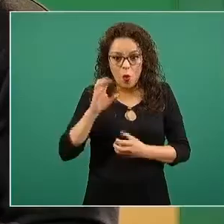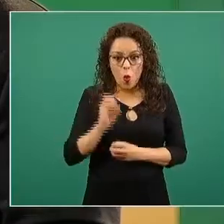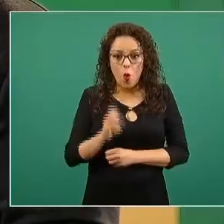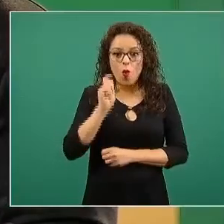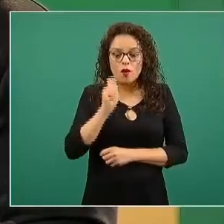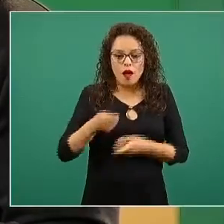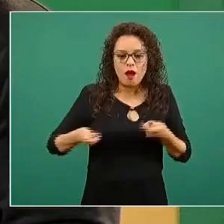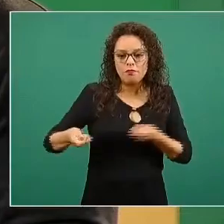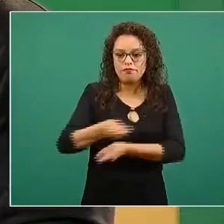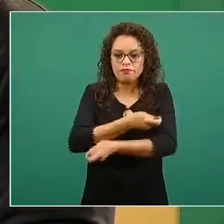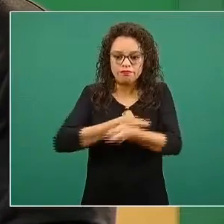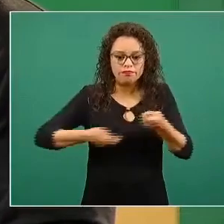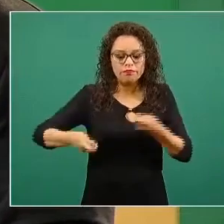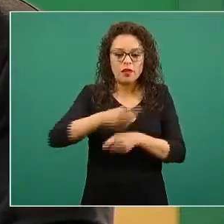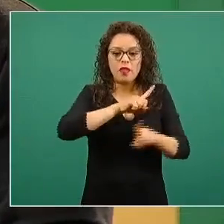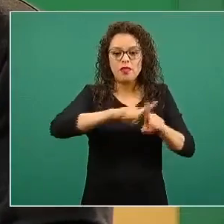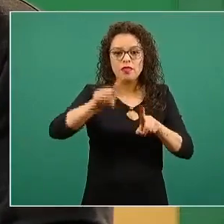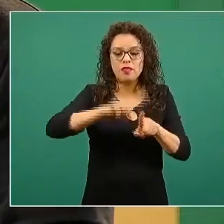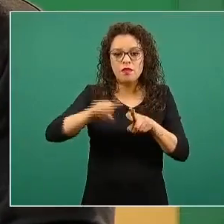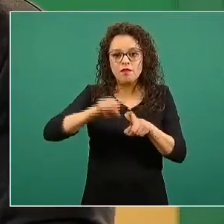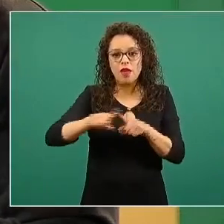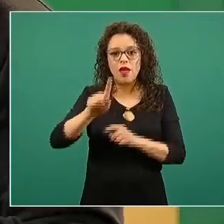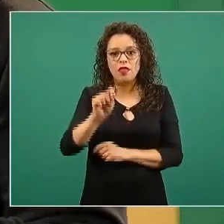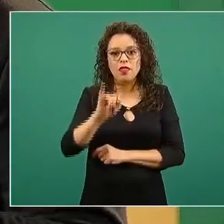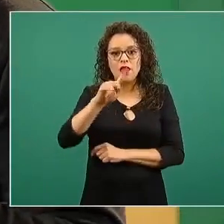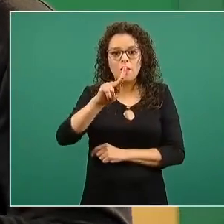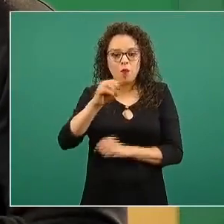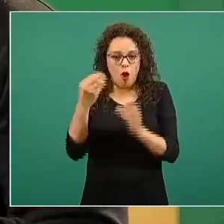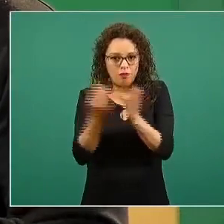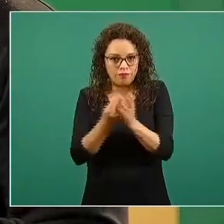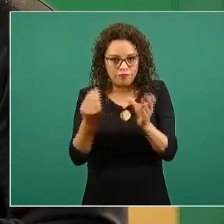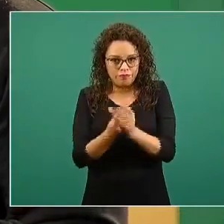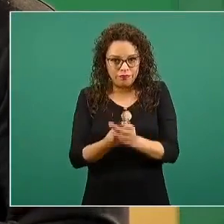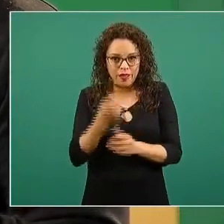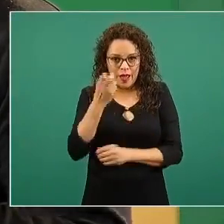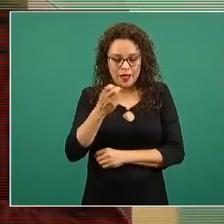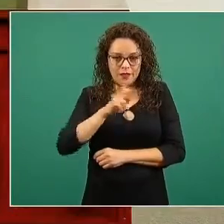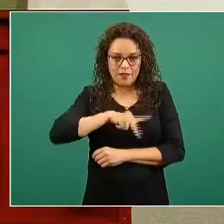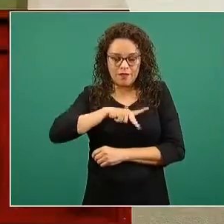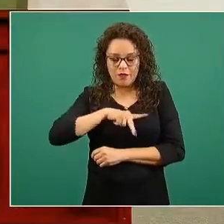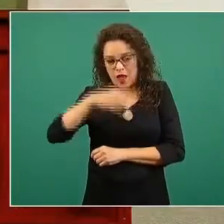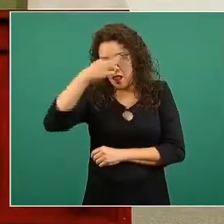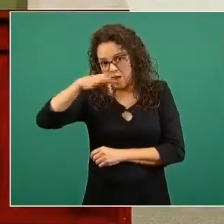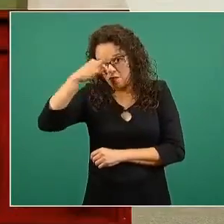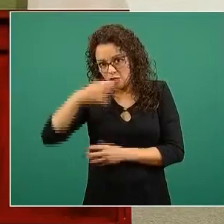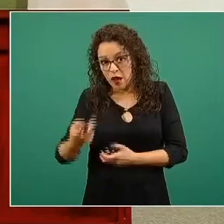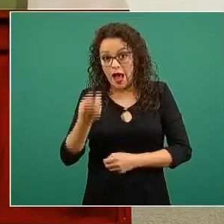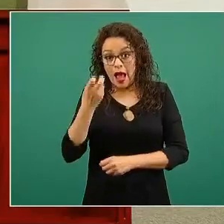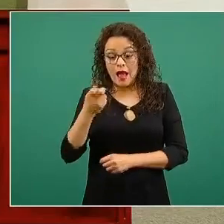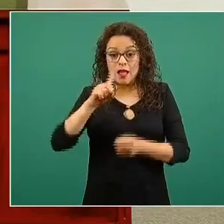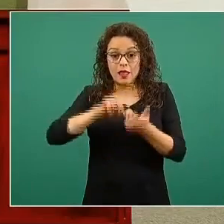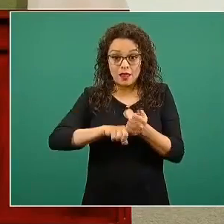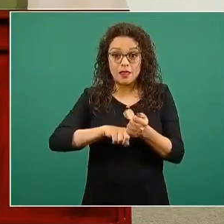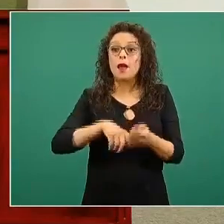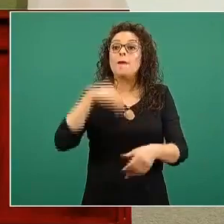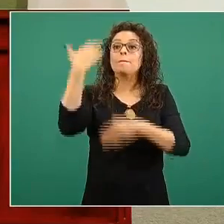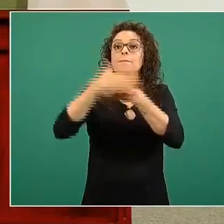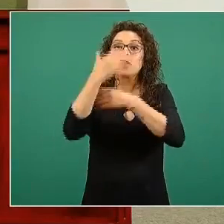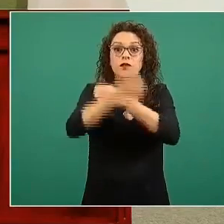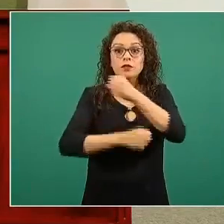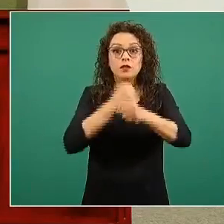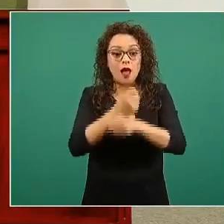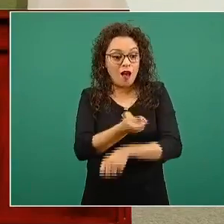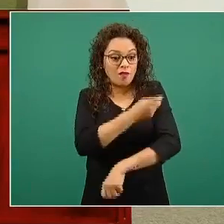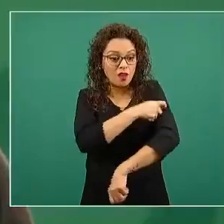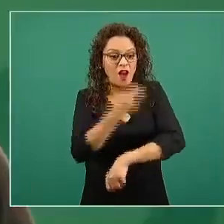de la circulación de los tipos y subtipos virales de influenza, que entonces hacen que la composición de la vacuna del siguiente año tenga que